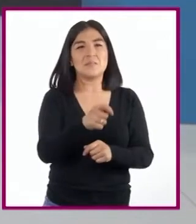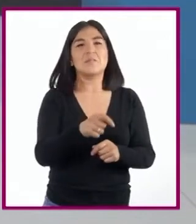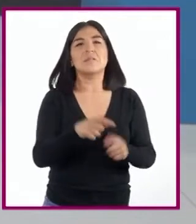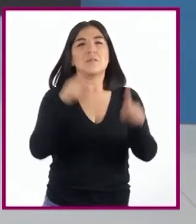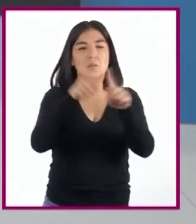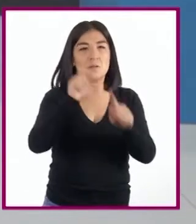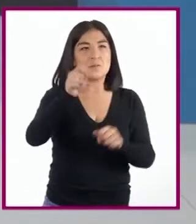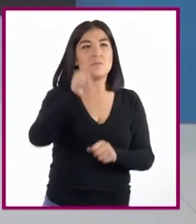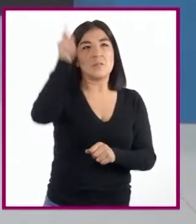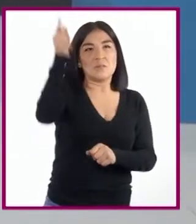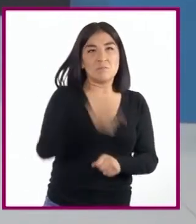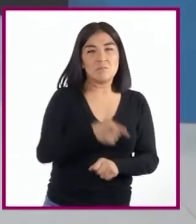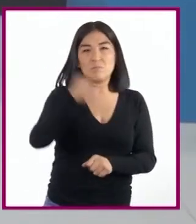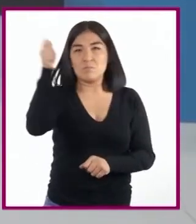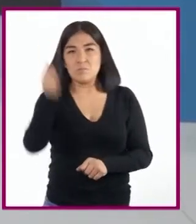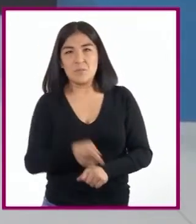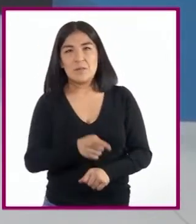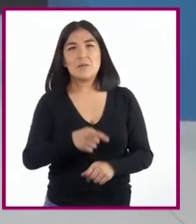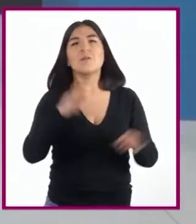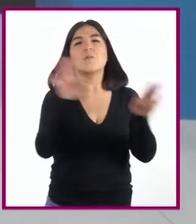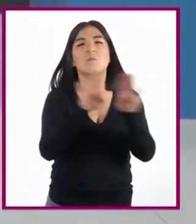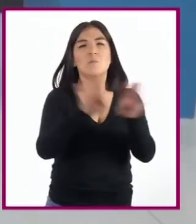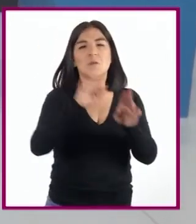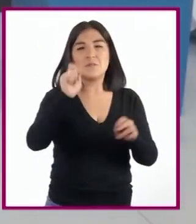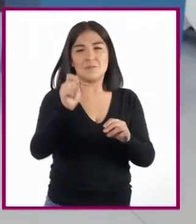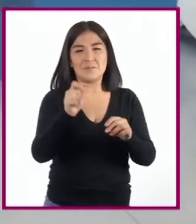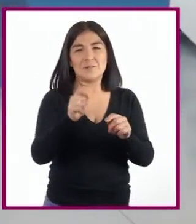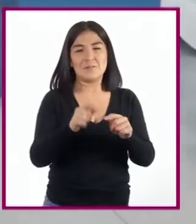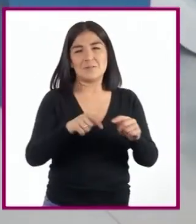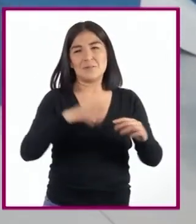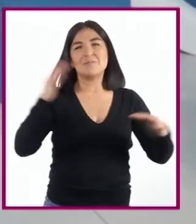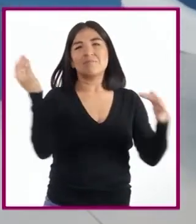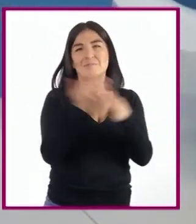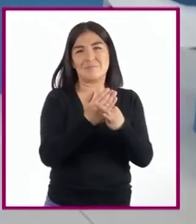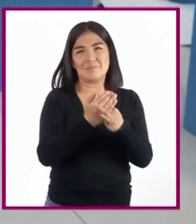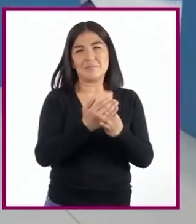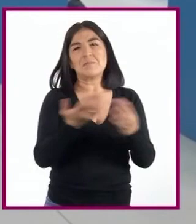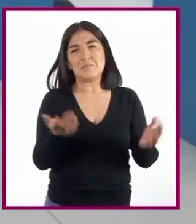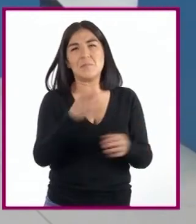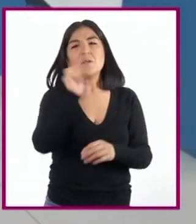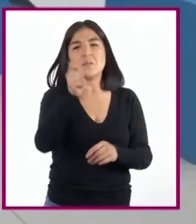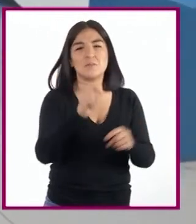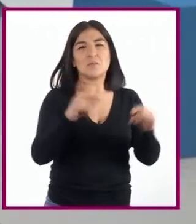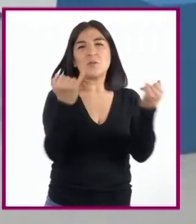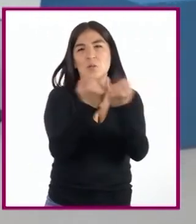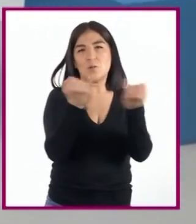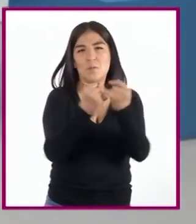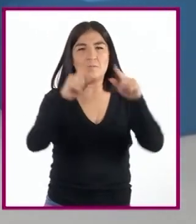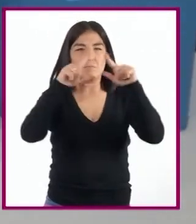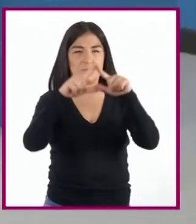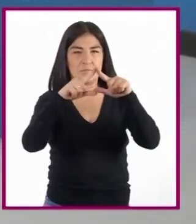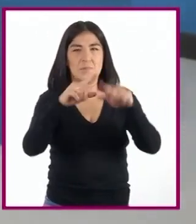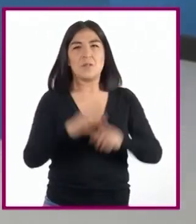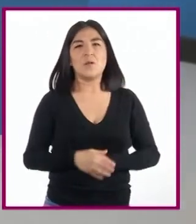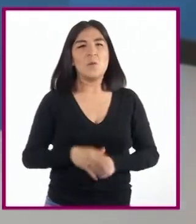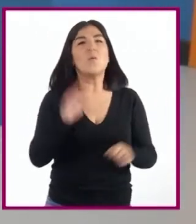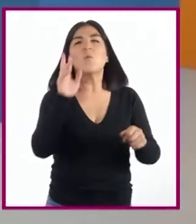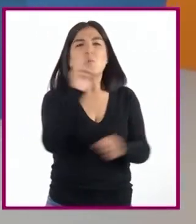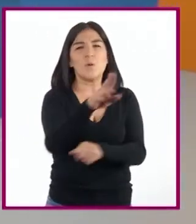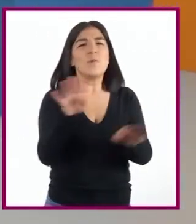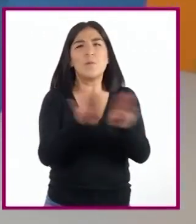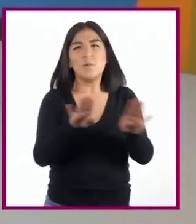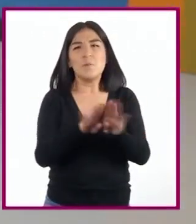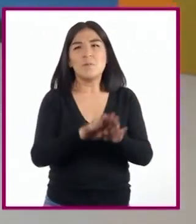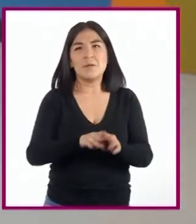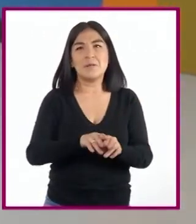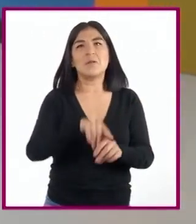dos diagonales dividen al paralelogramo en dos triángulos congruentes. Esto podemos observarlo en